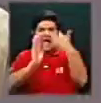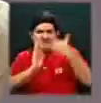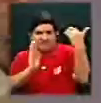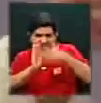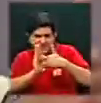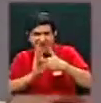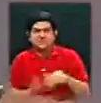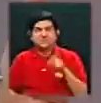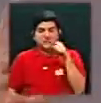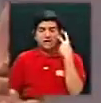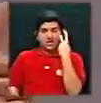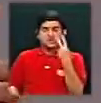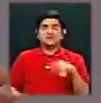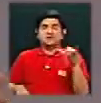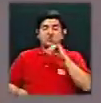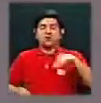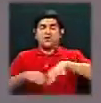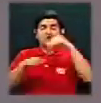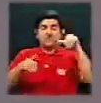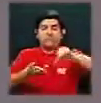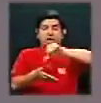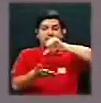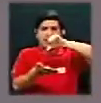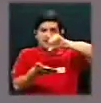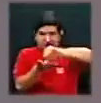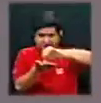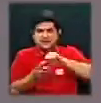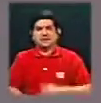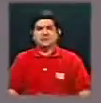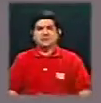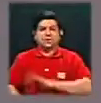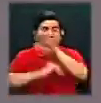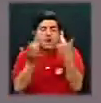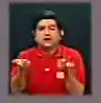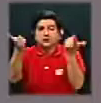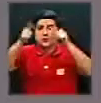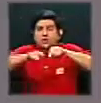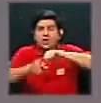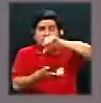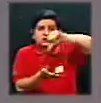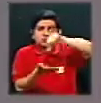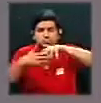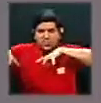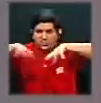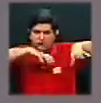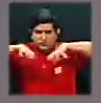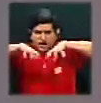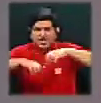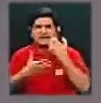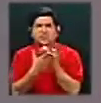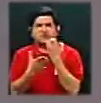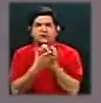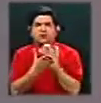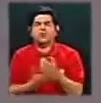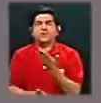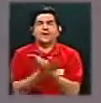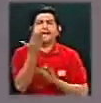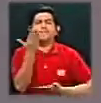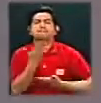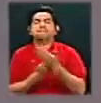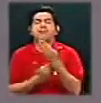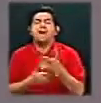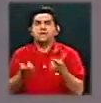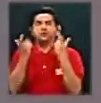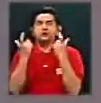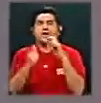esquema se percibe fuera del área central también. En todos los casos, los núcleos dinámicos de la economía están en manos de